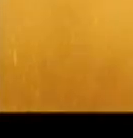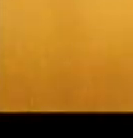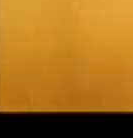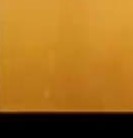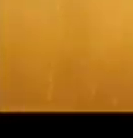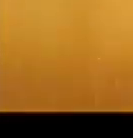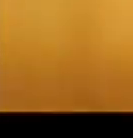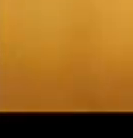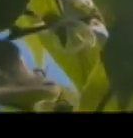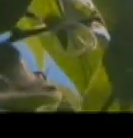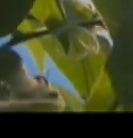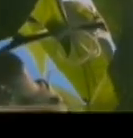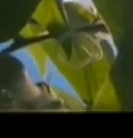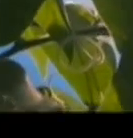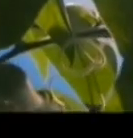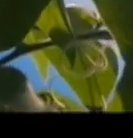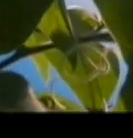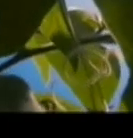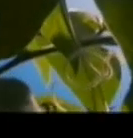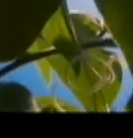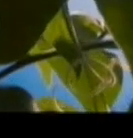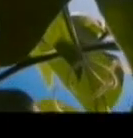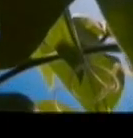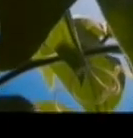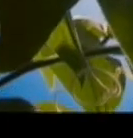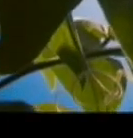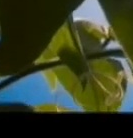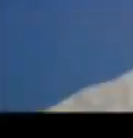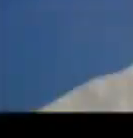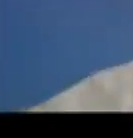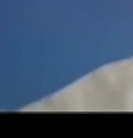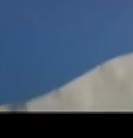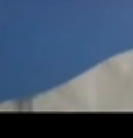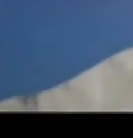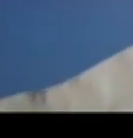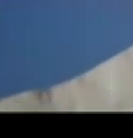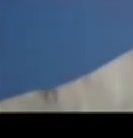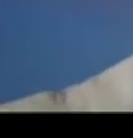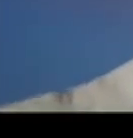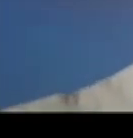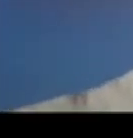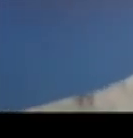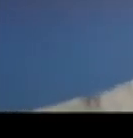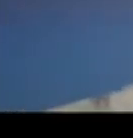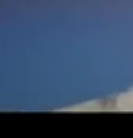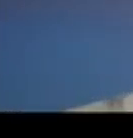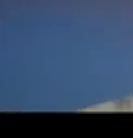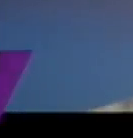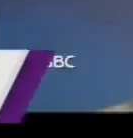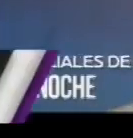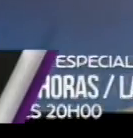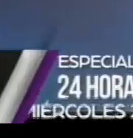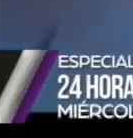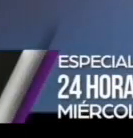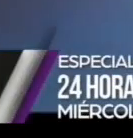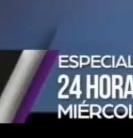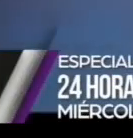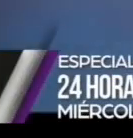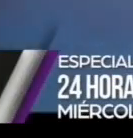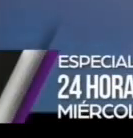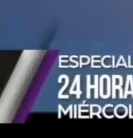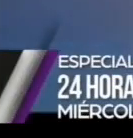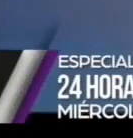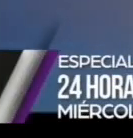Cómo respondan las distintas especies será la diferencia entre el éxito o el fracaso, la vida o la muerte.